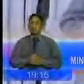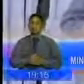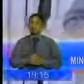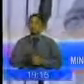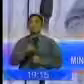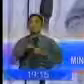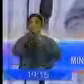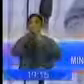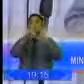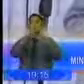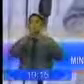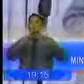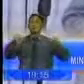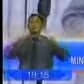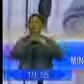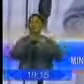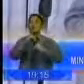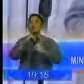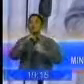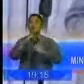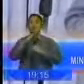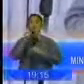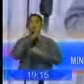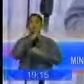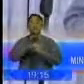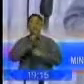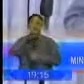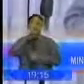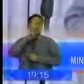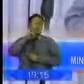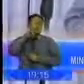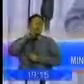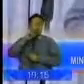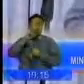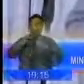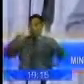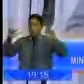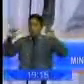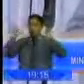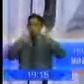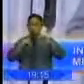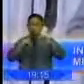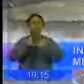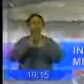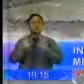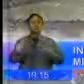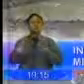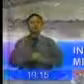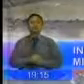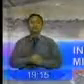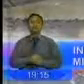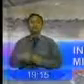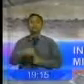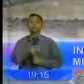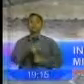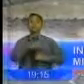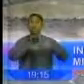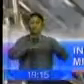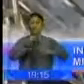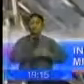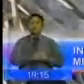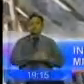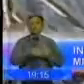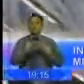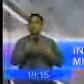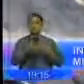más de 690 mil toneladas de CO2 que hoy no va más. Durante su construcción se generaron miles de